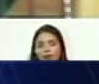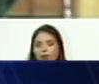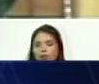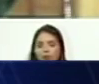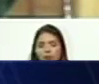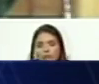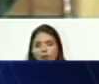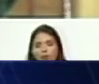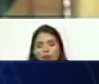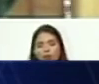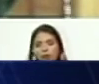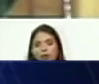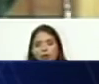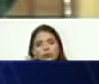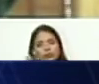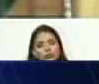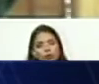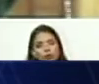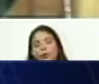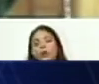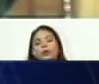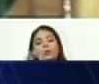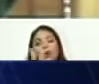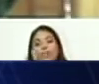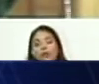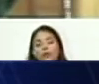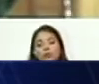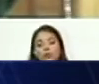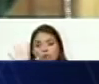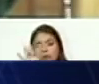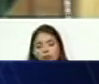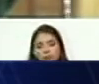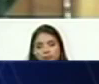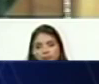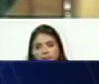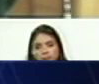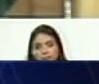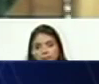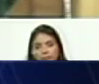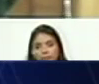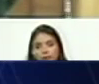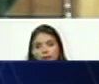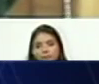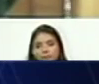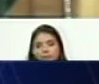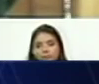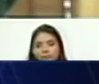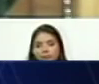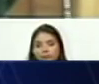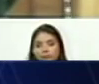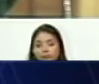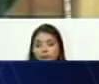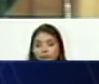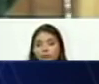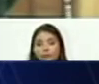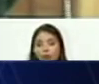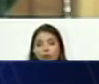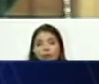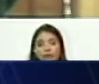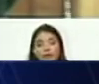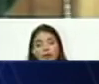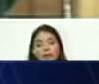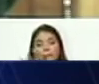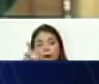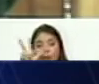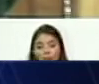norteamericano en los asuntos de los venezolanos y de las venezolanas, el Consejo de Defensa de la Nación aprobó